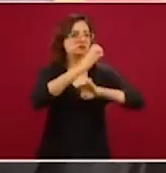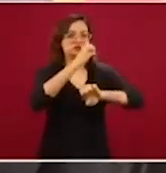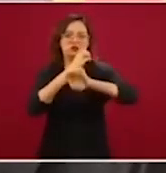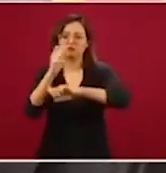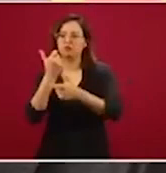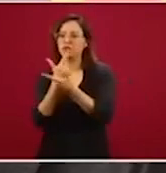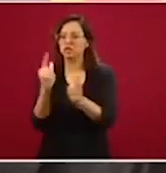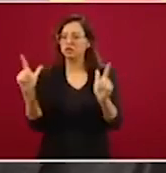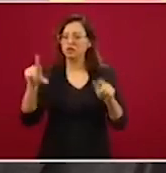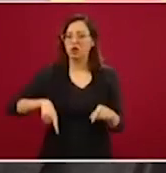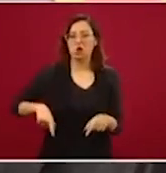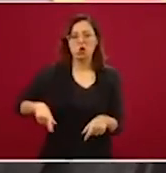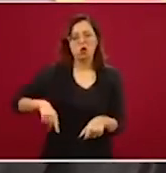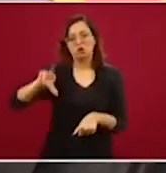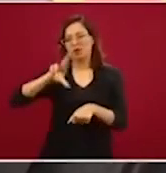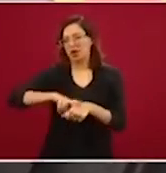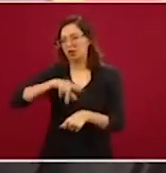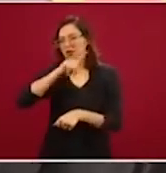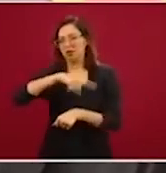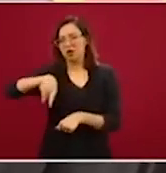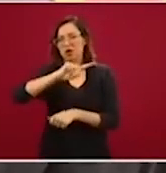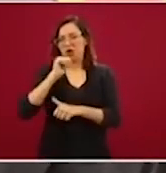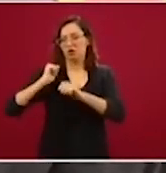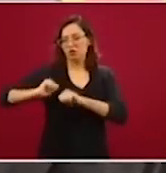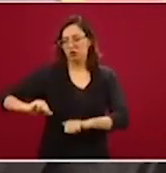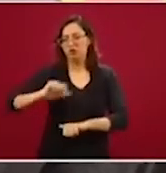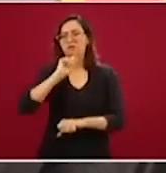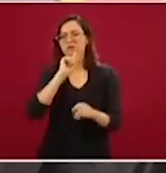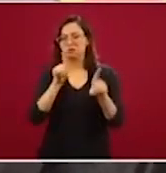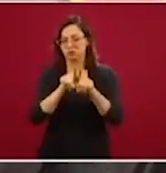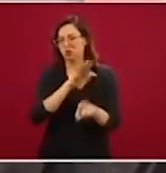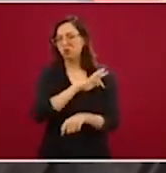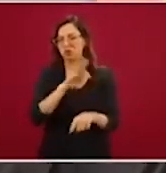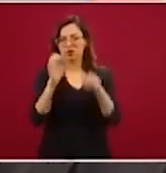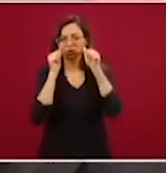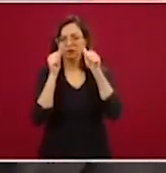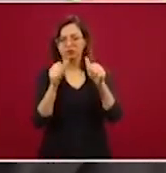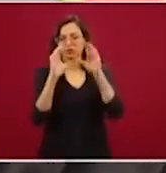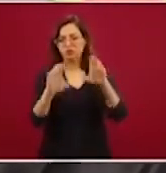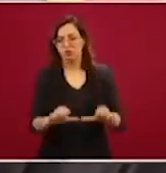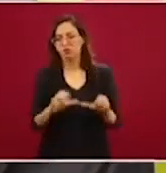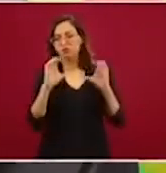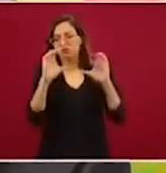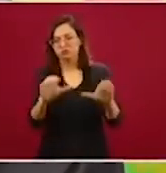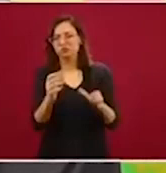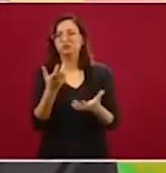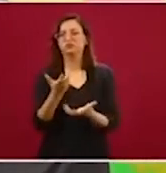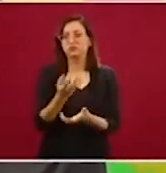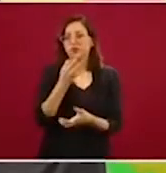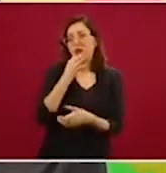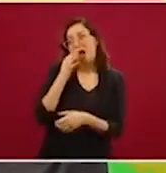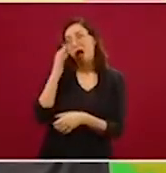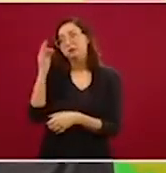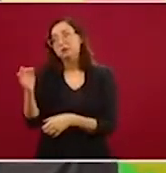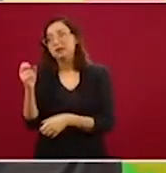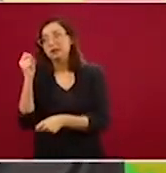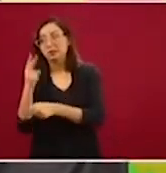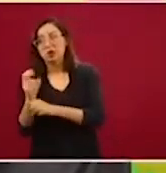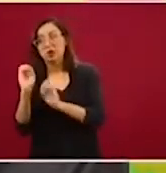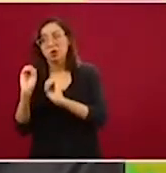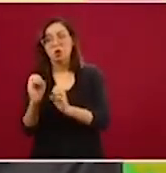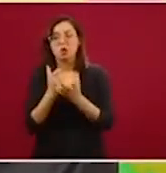gobernadores y las gobernadoras son autoridades sanitarias y por supuesto pueden tener la necesidad de informar tempranamente los casos